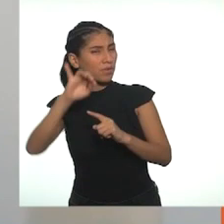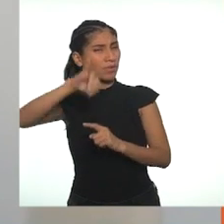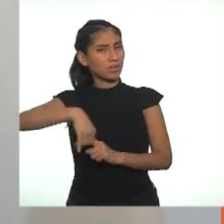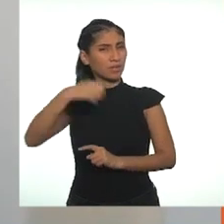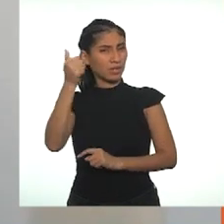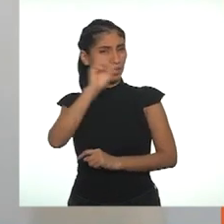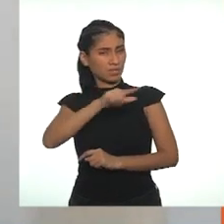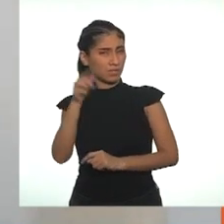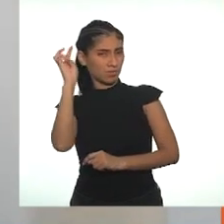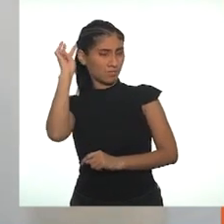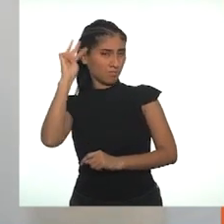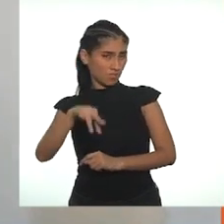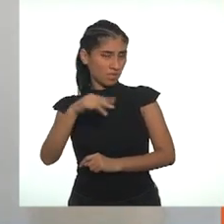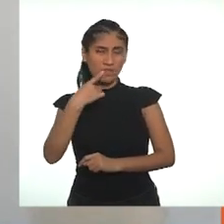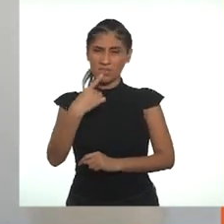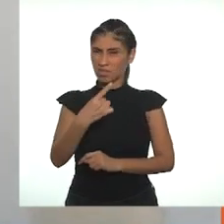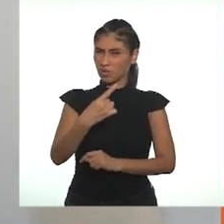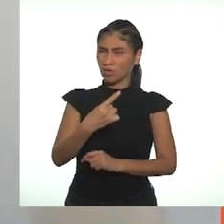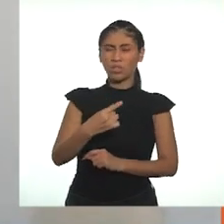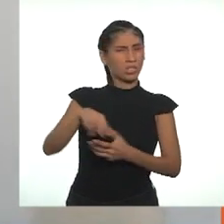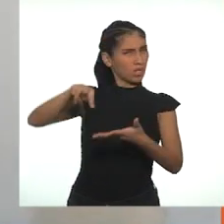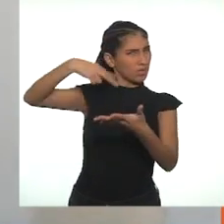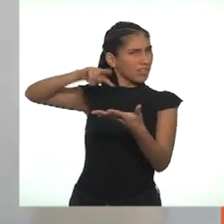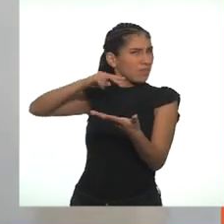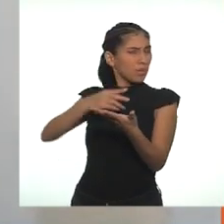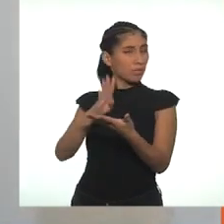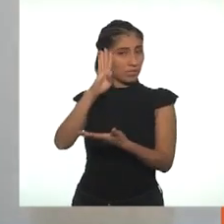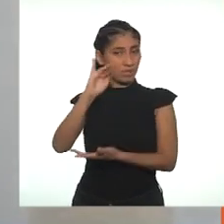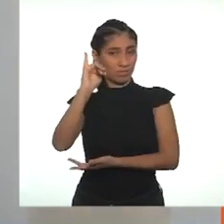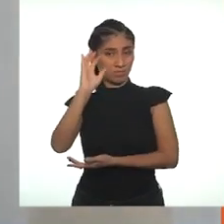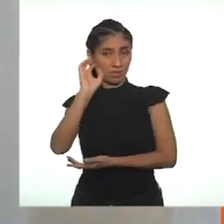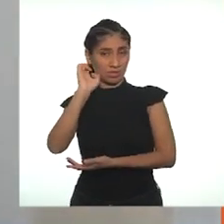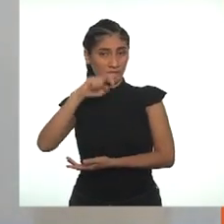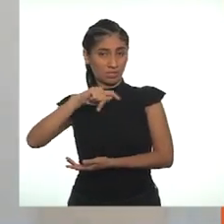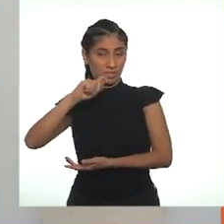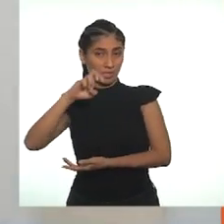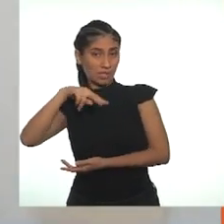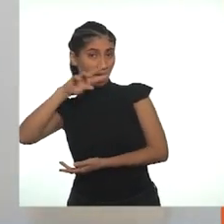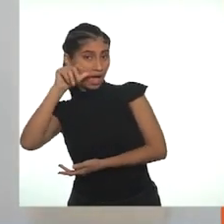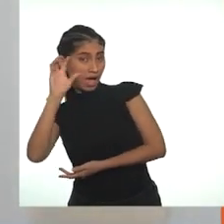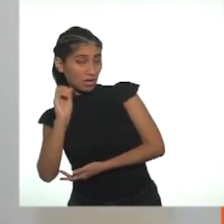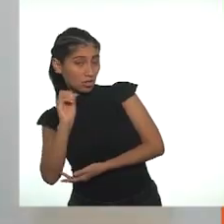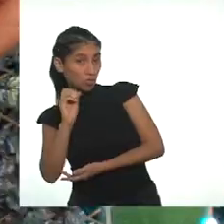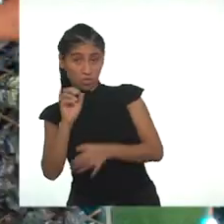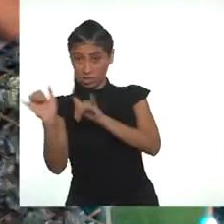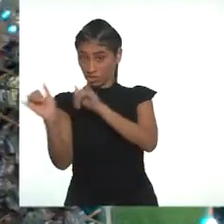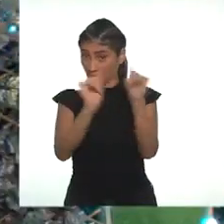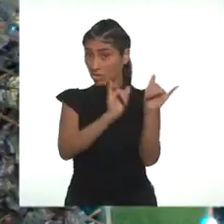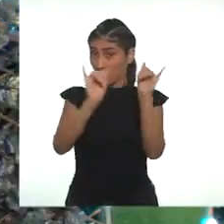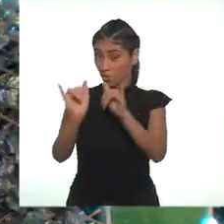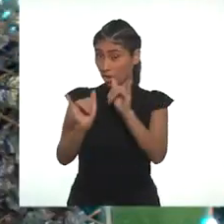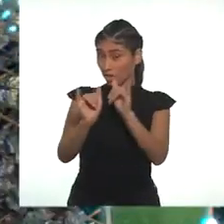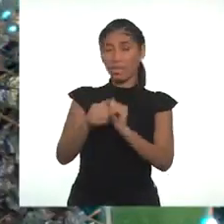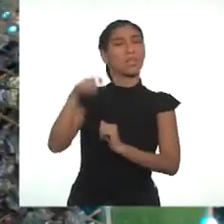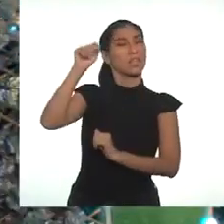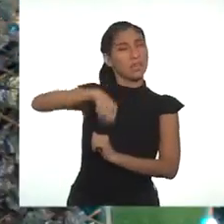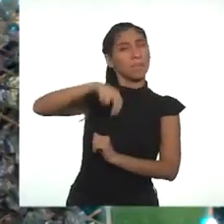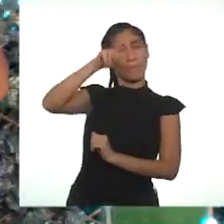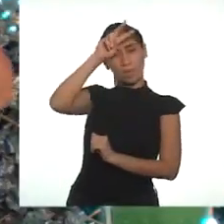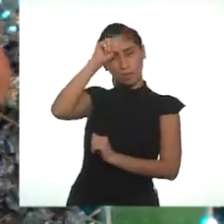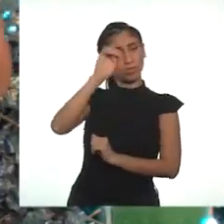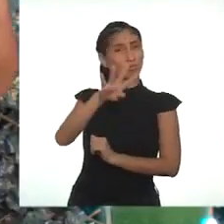Jazmín dijo que celebramos el Bicentenario. ¿Es lo mismo que fiestas patrias? Este año se